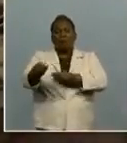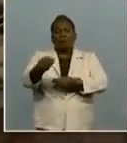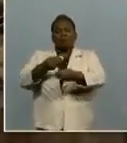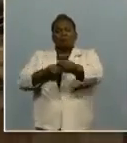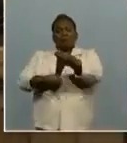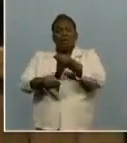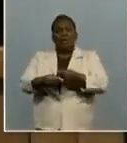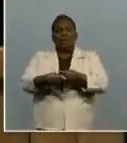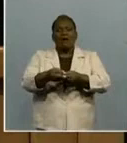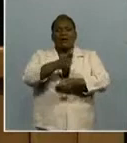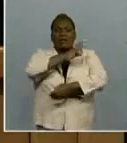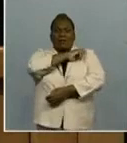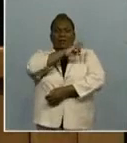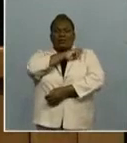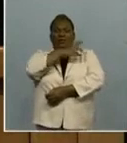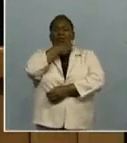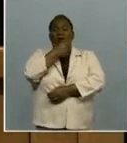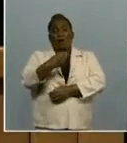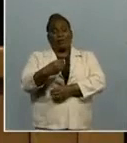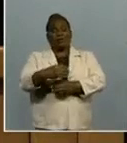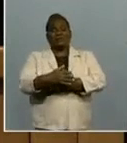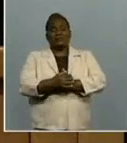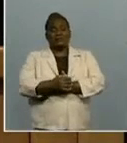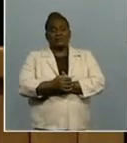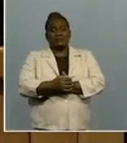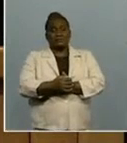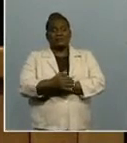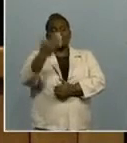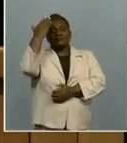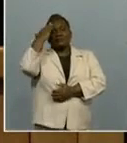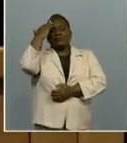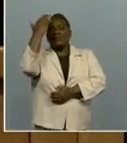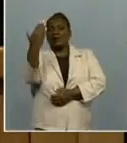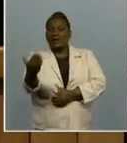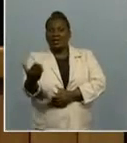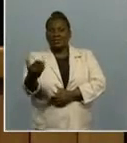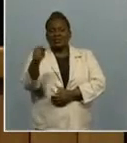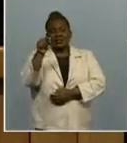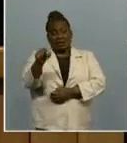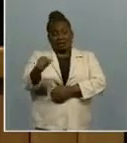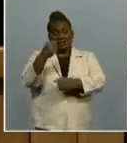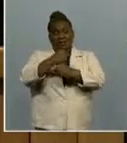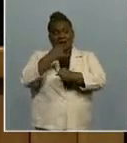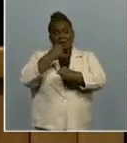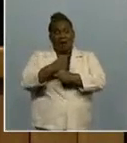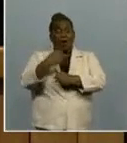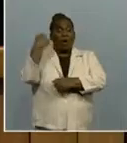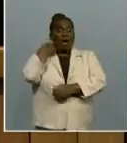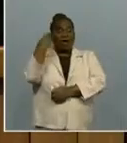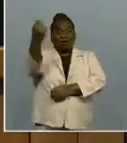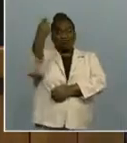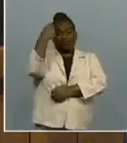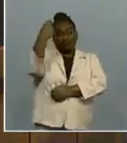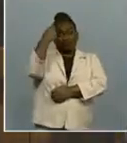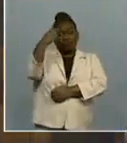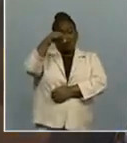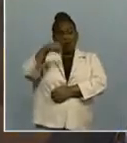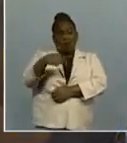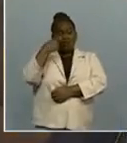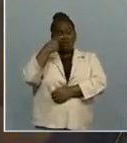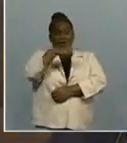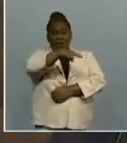responsabilidades de dirección gracias a esa paciente labor de años hoy se verifica aquí